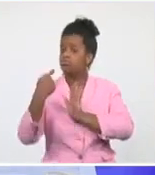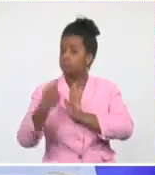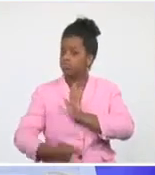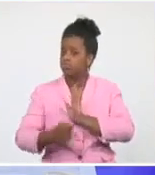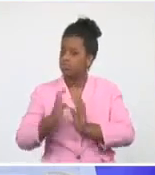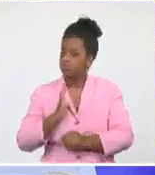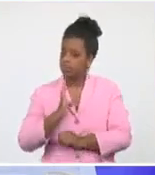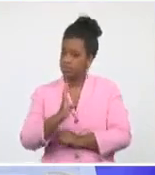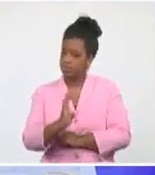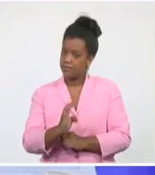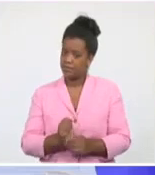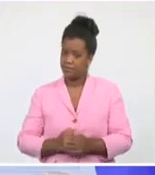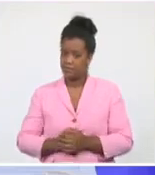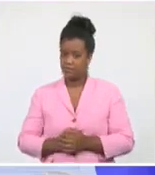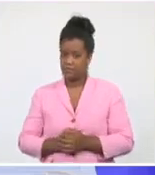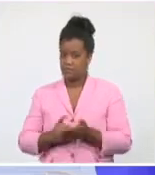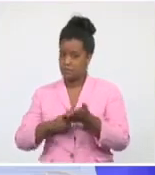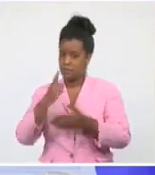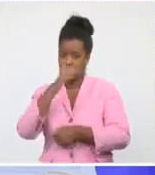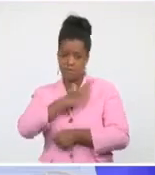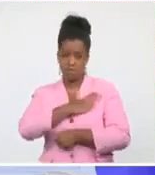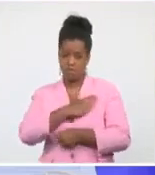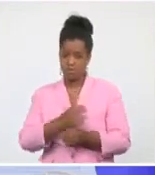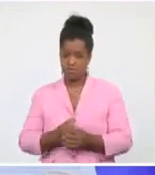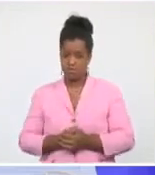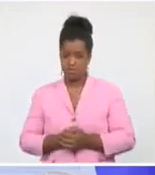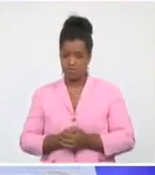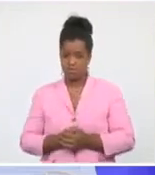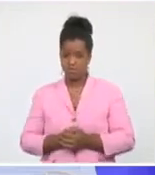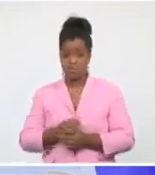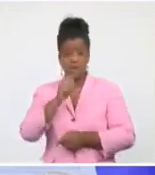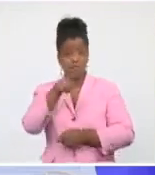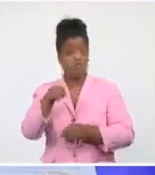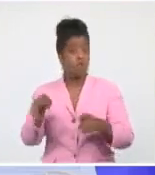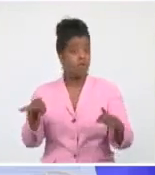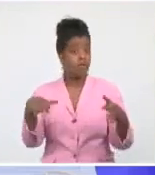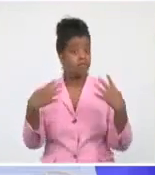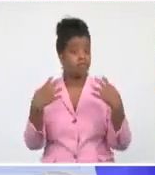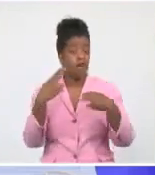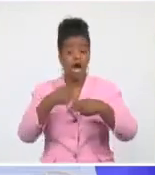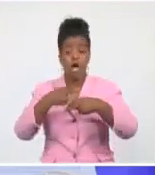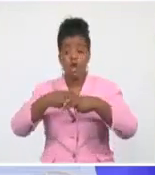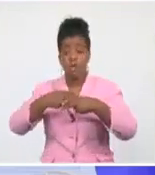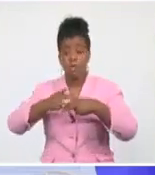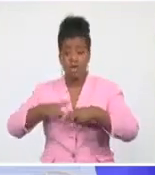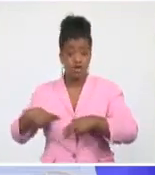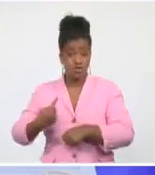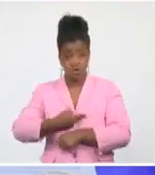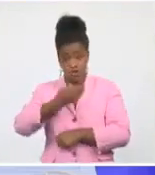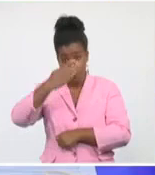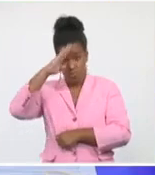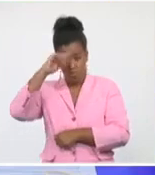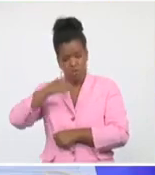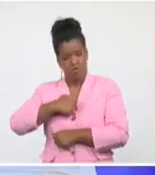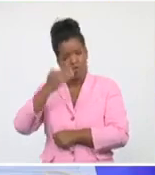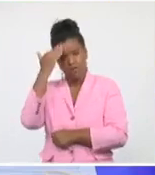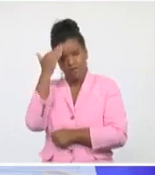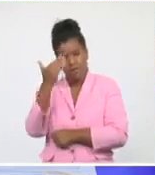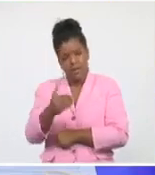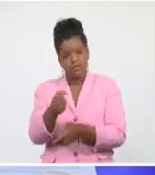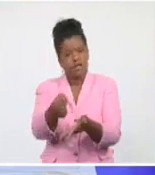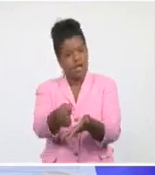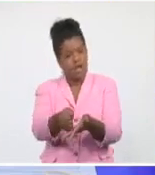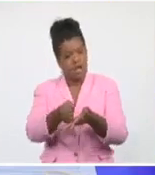Latina como zona de paz. Excelencias, en nombre del pueblo cubano, agradezco el tradicional apoyo de